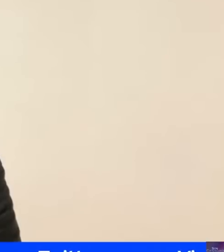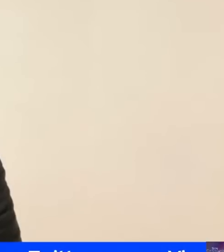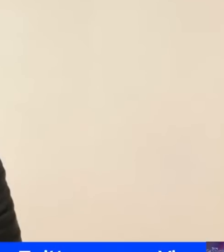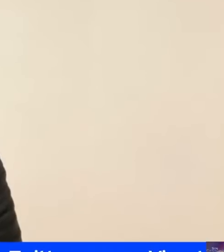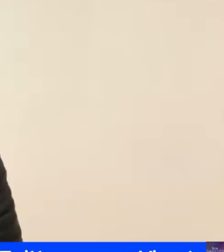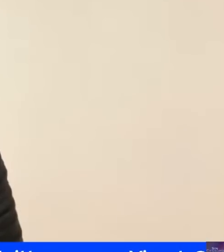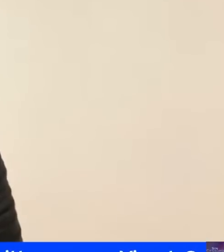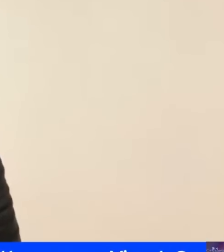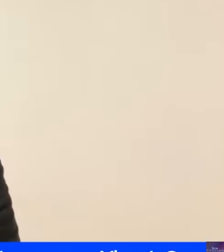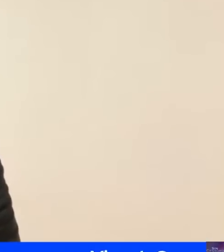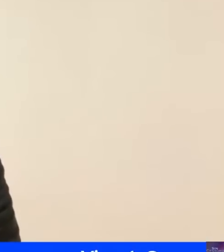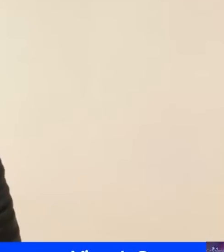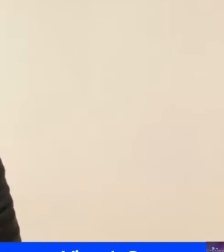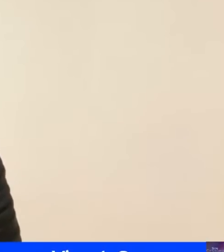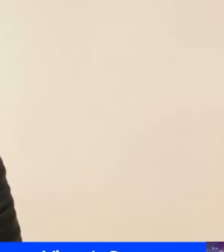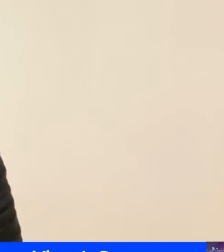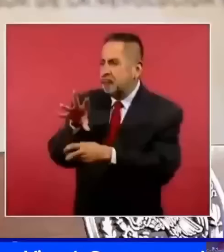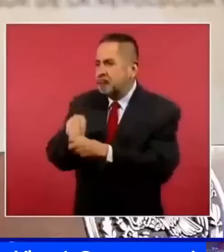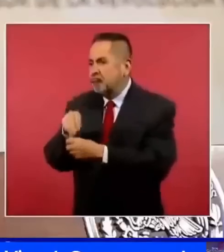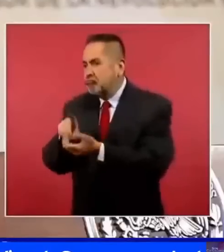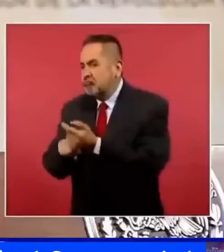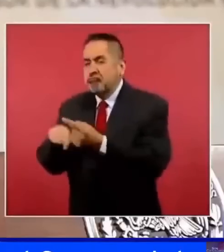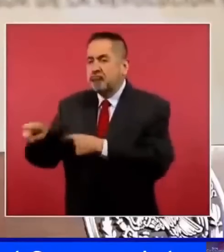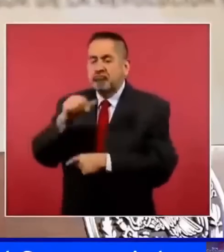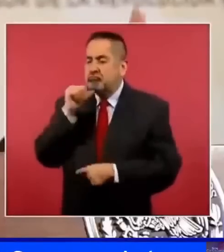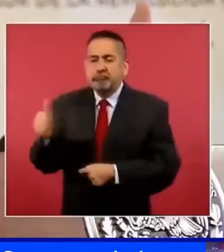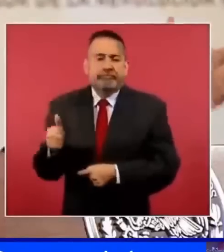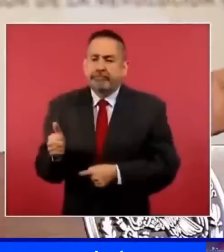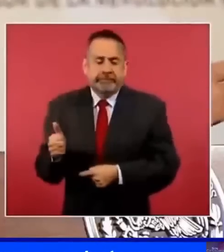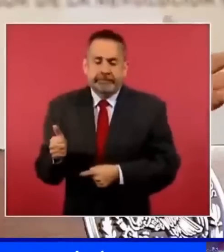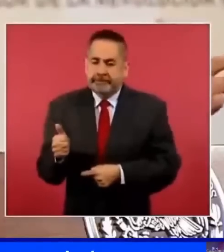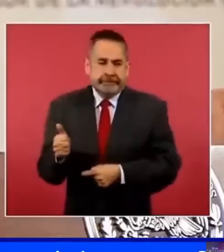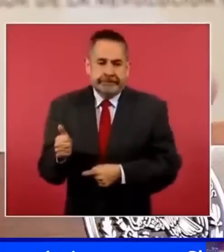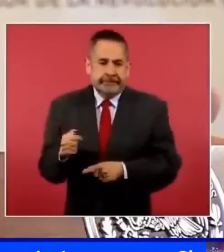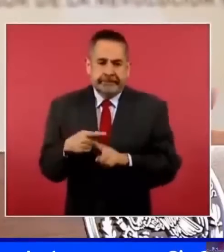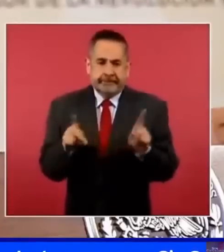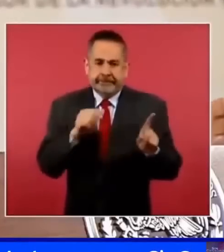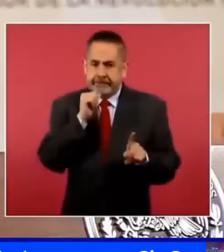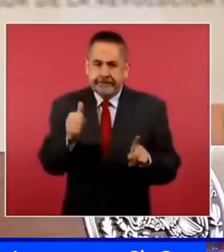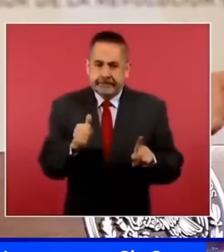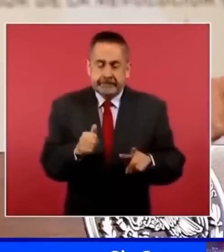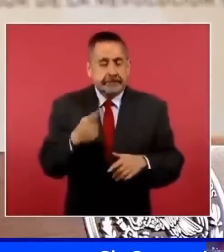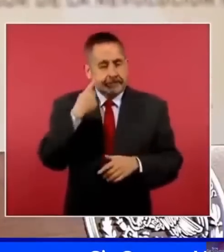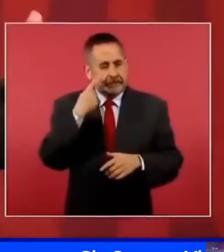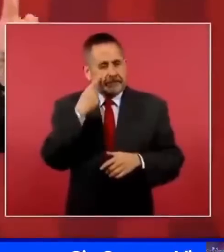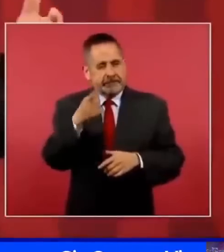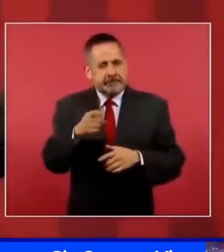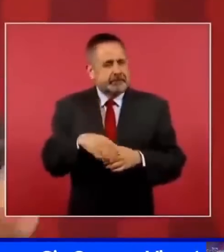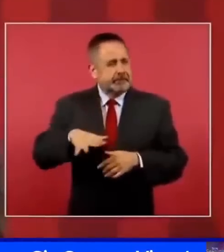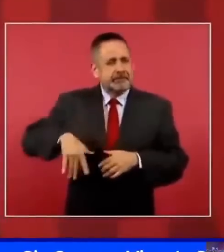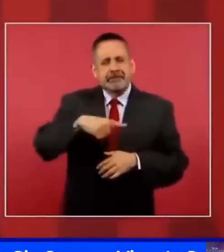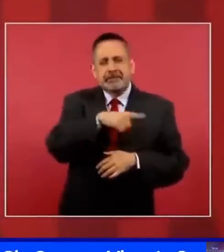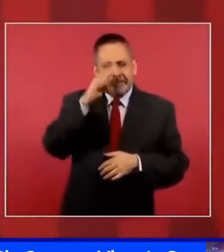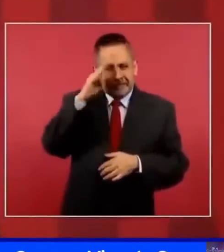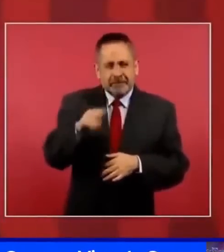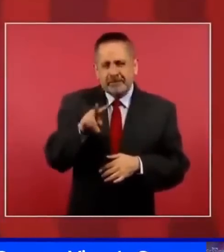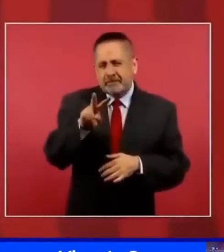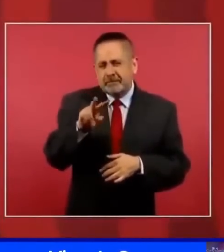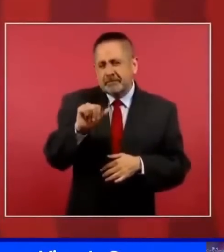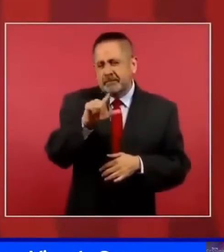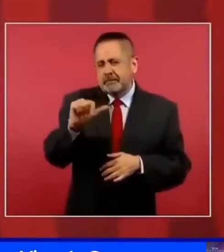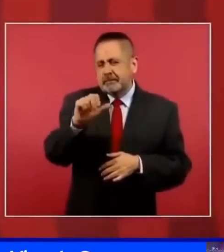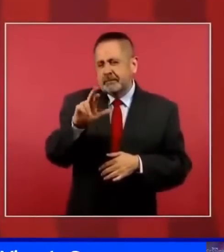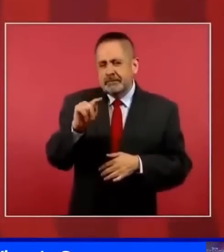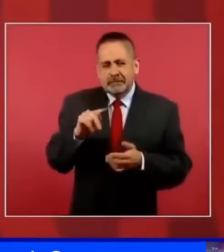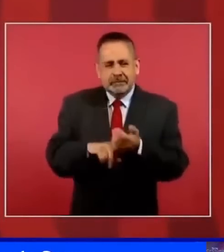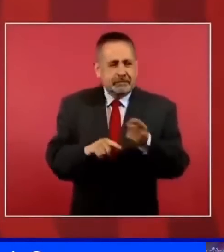presidente Andrés Manuel López Obrador en la mañanera. Lo estamos viendo ahora en el caso de este señor Vallarta.